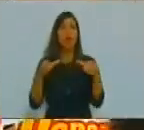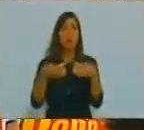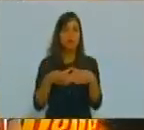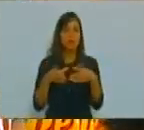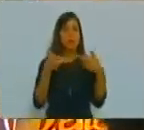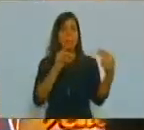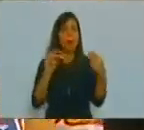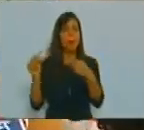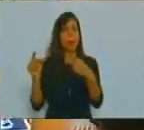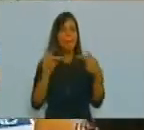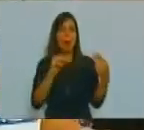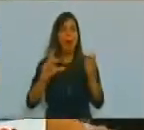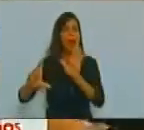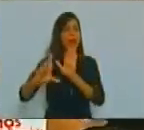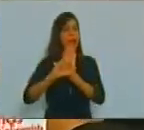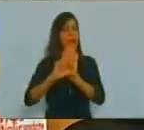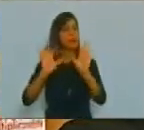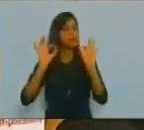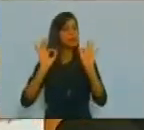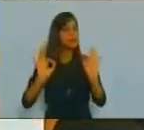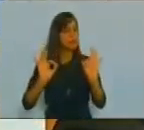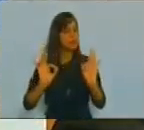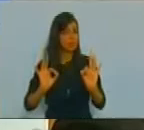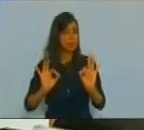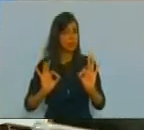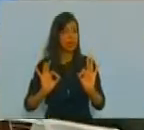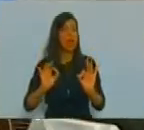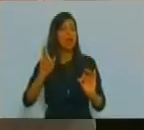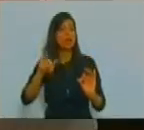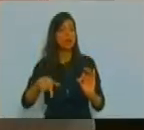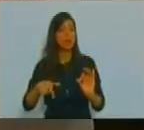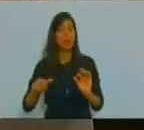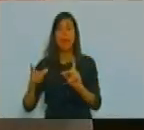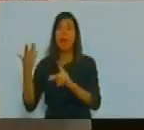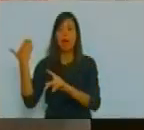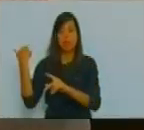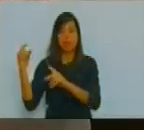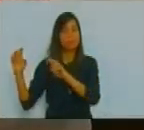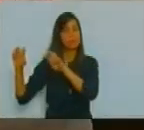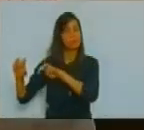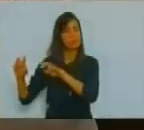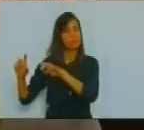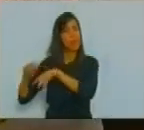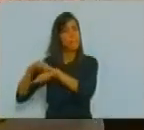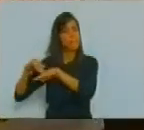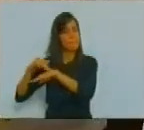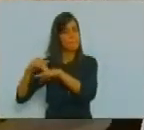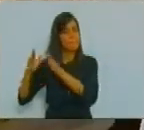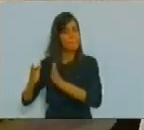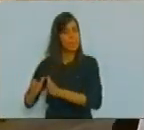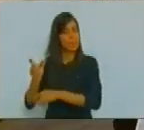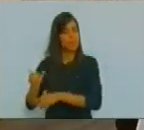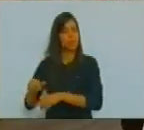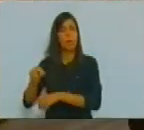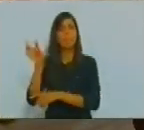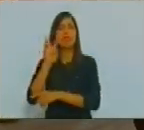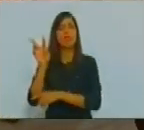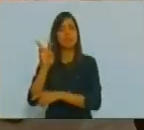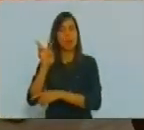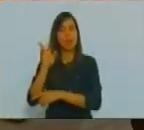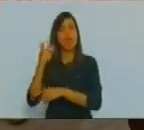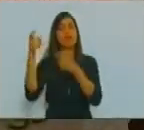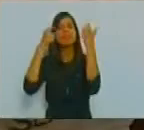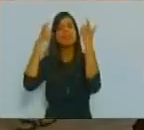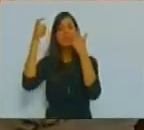comisión de la construcción de esta ley y lo veníamos comentando con el ministro pedro infante en venezuela sabe dejó las bases sentadas